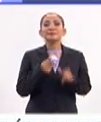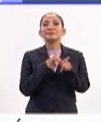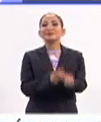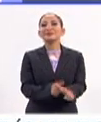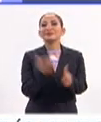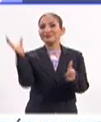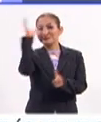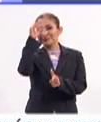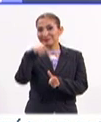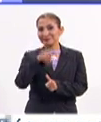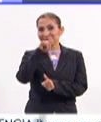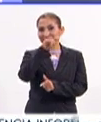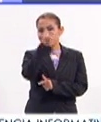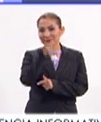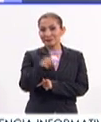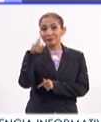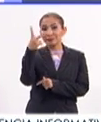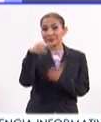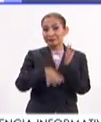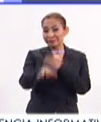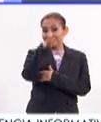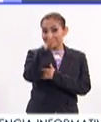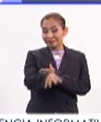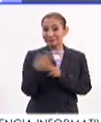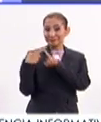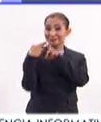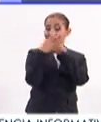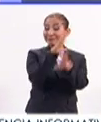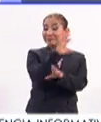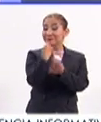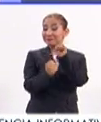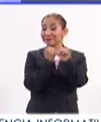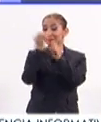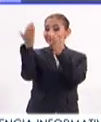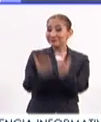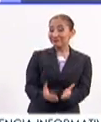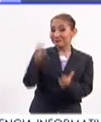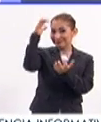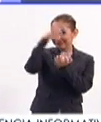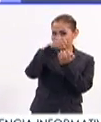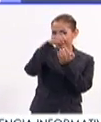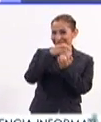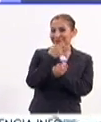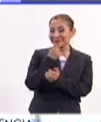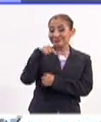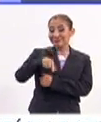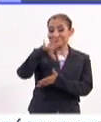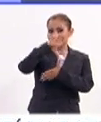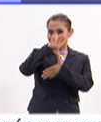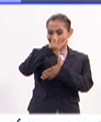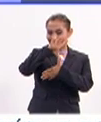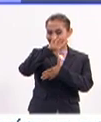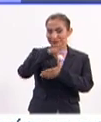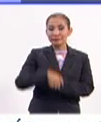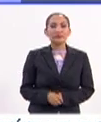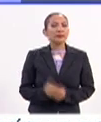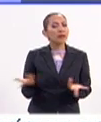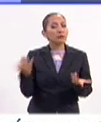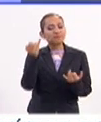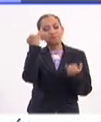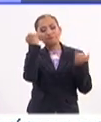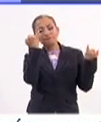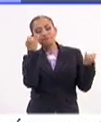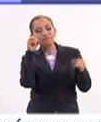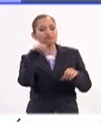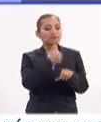Seguimos con la cultura en Interfaz y es que este 2019 se conmemoran 500 años de la llegada de Hernán Cortés al continente americano, la